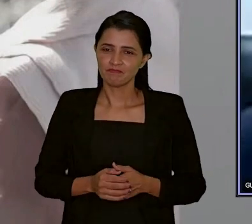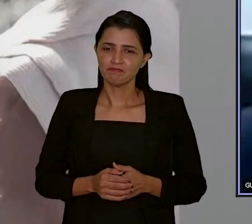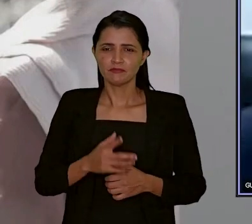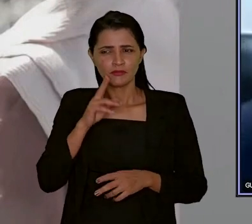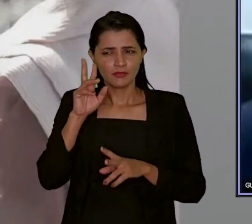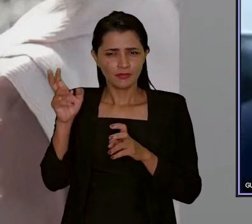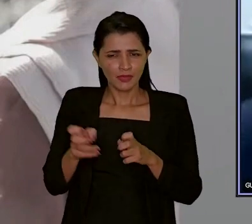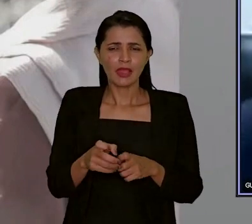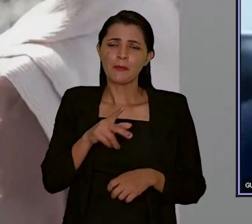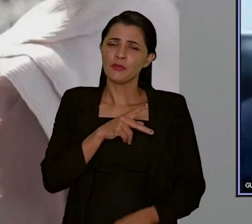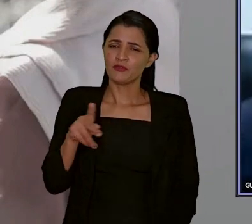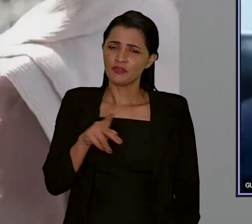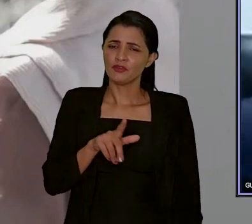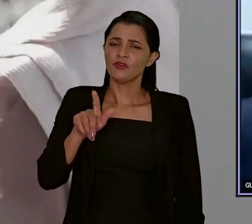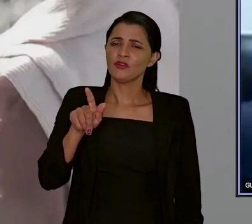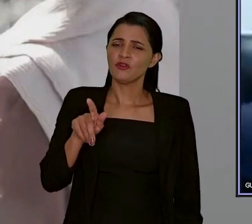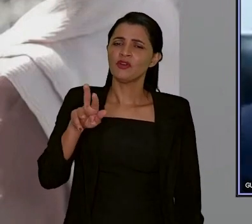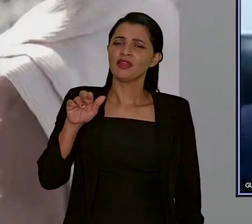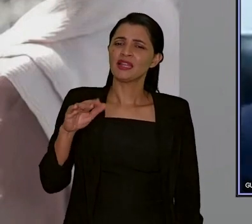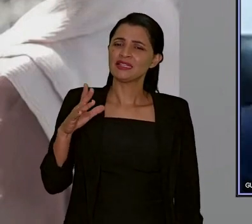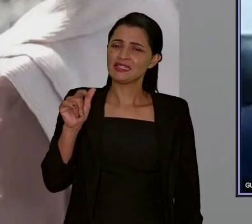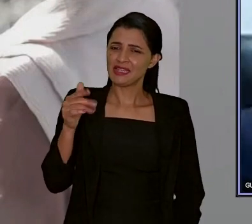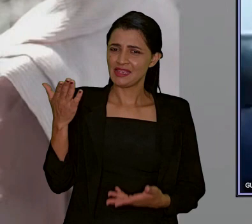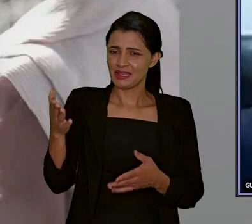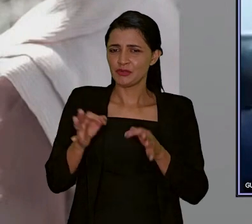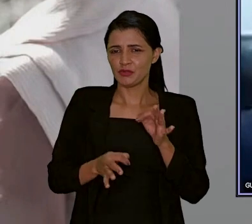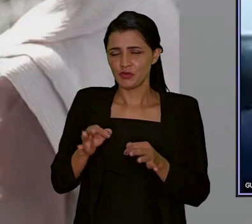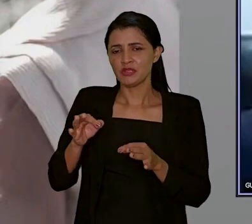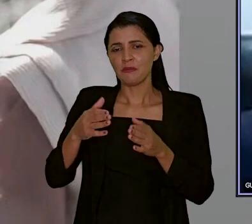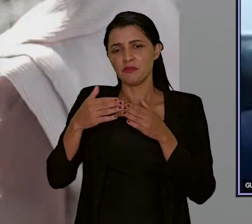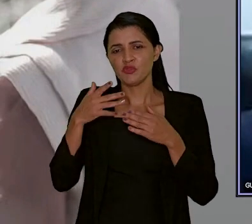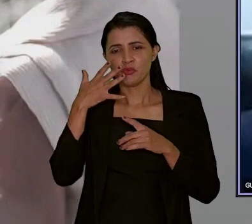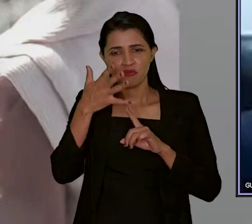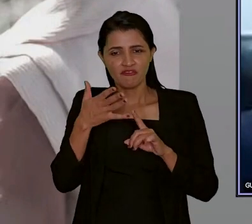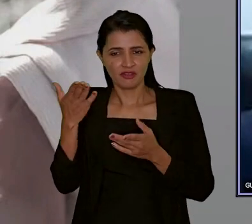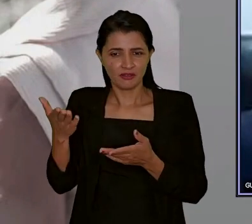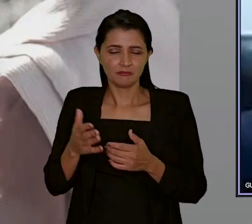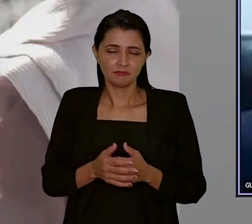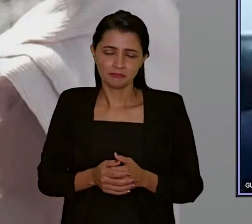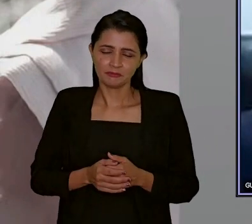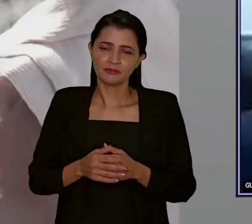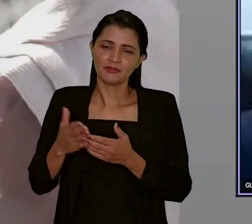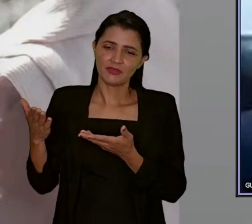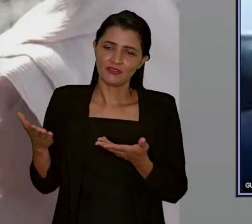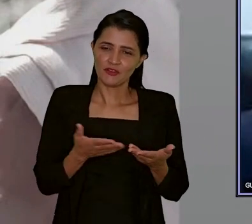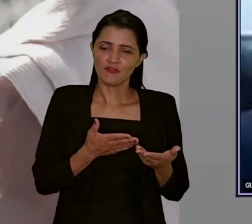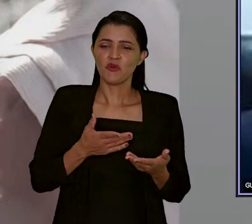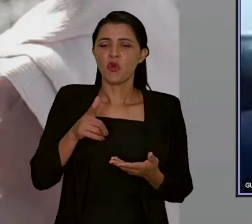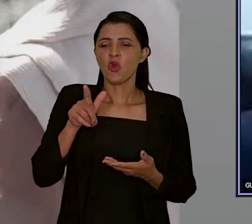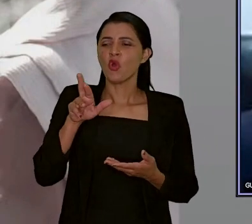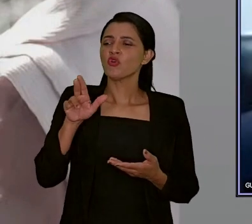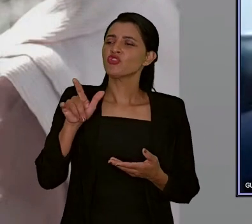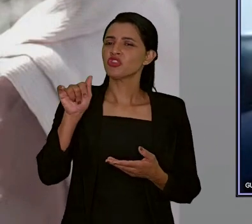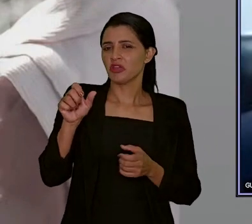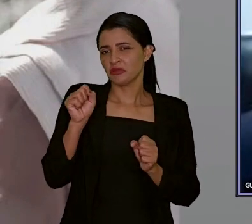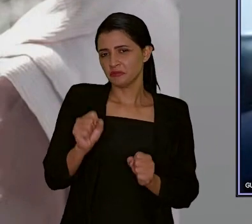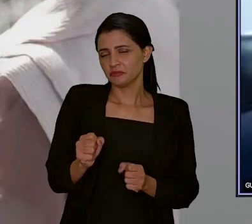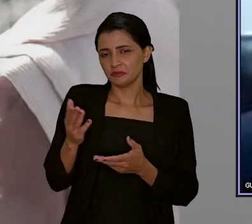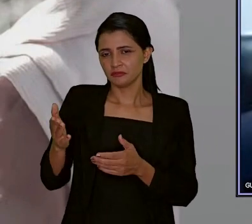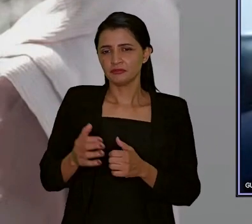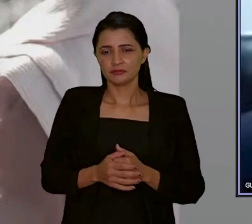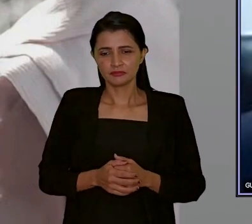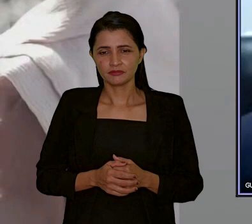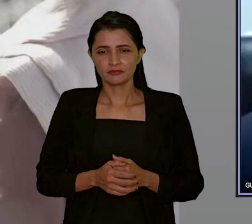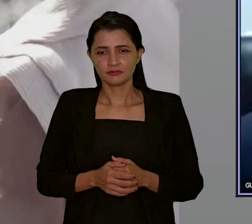Graciela, nossa colega juíza de enlace, também pediu para falar. Por favor, Rogério, se você... Nós temos devolvo a palavra. 3